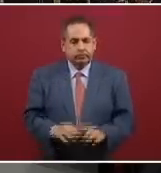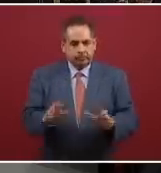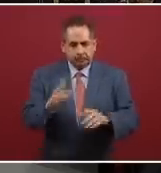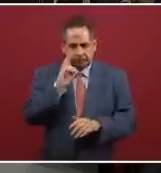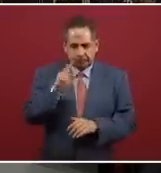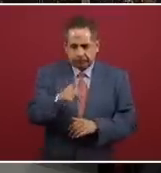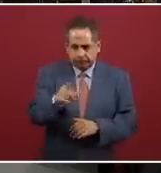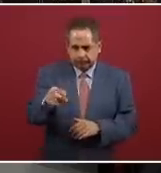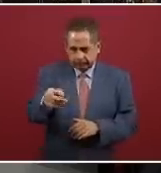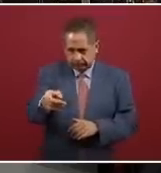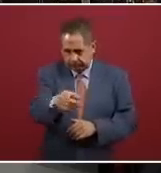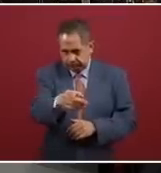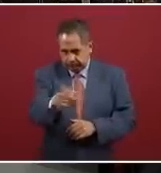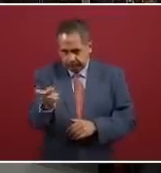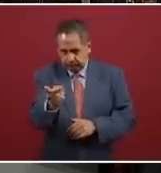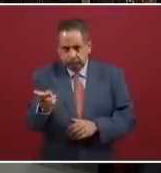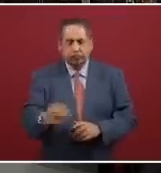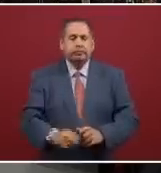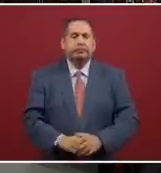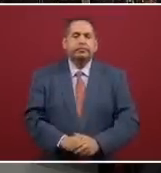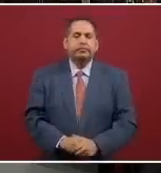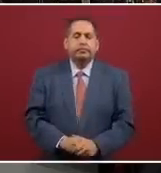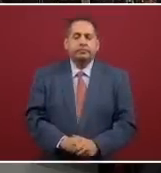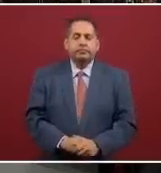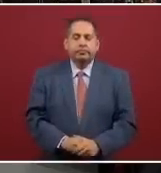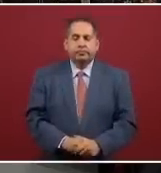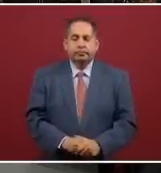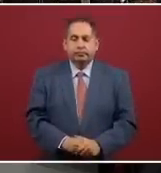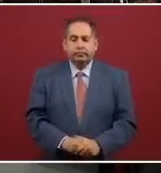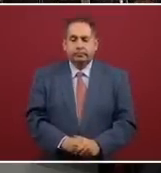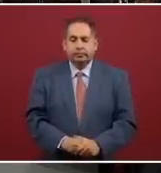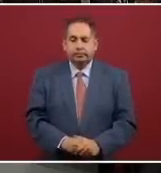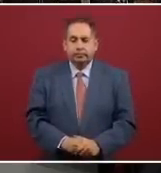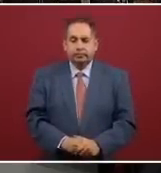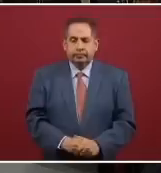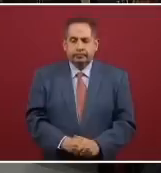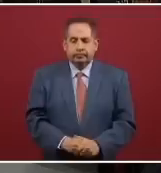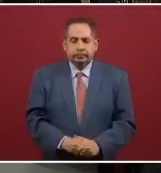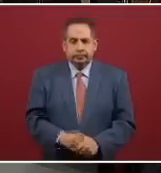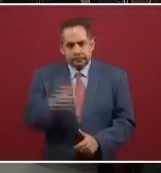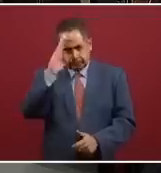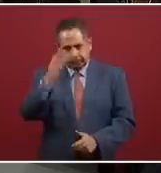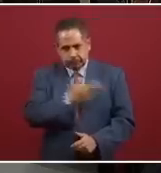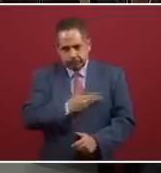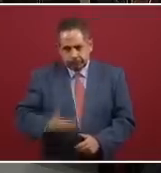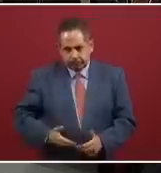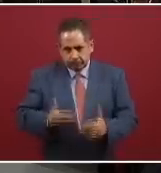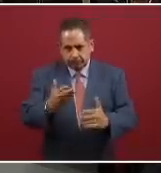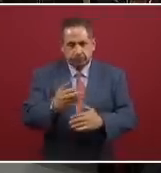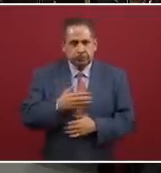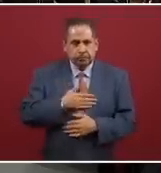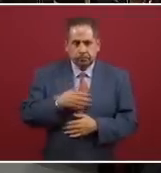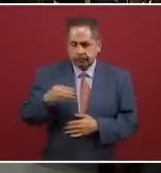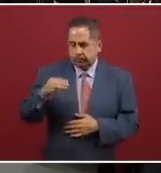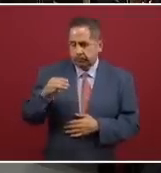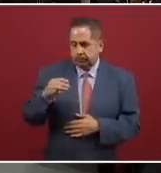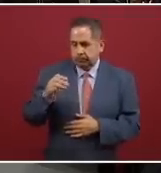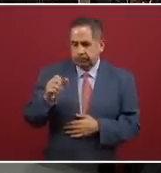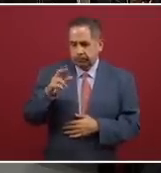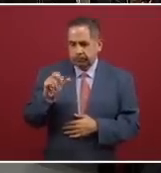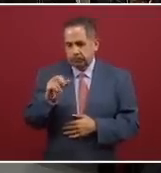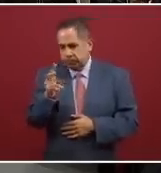y los dos sí gracias señor presidente marcelo no sé con